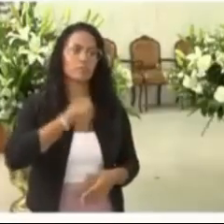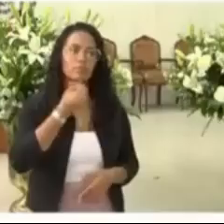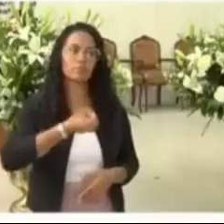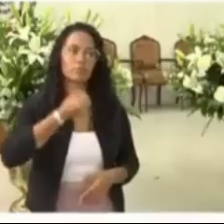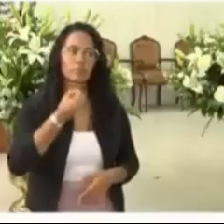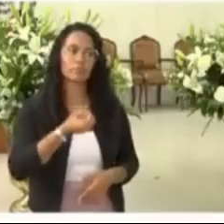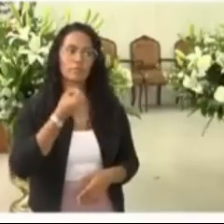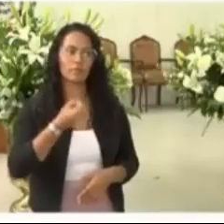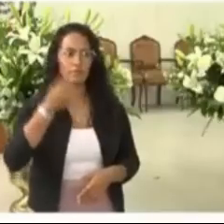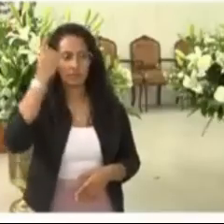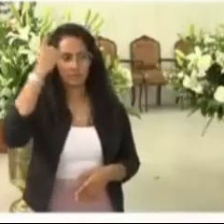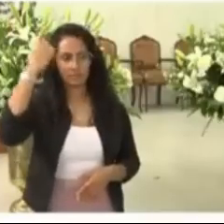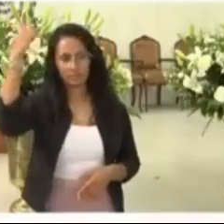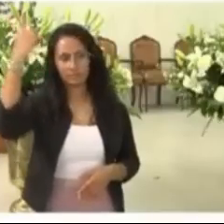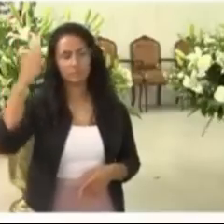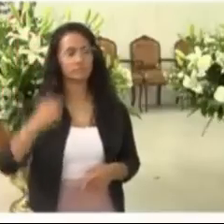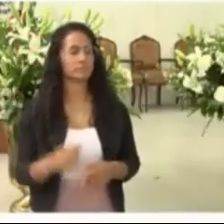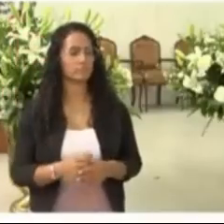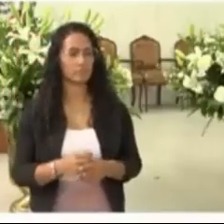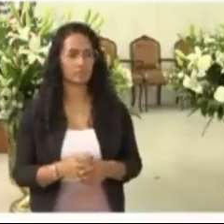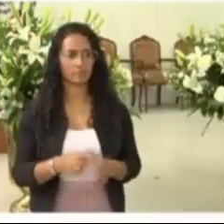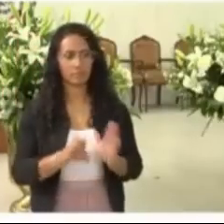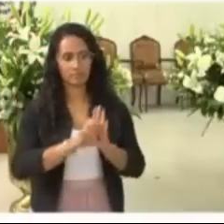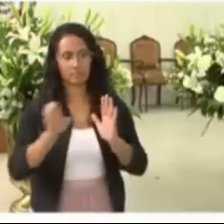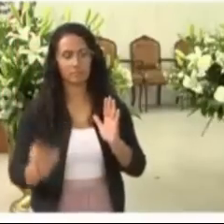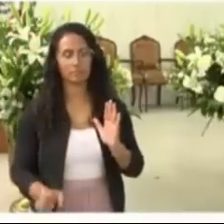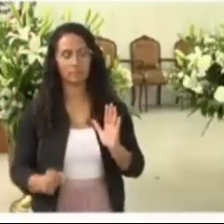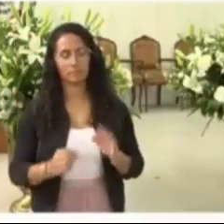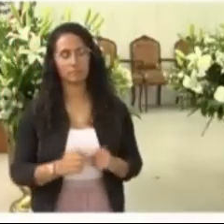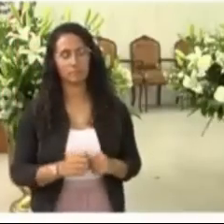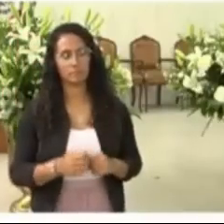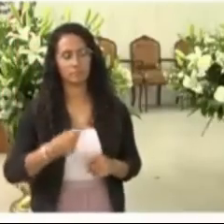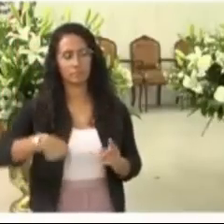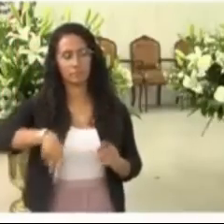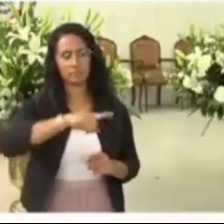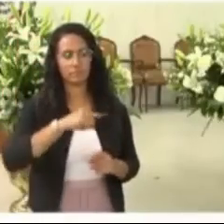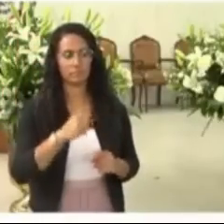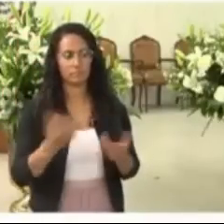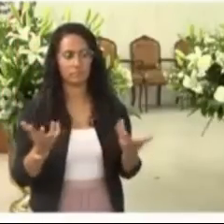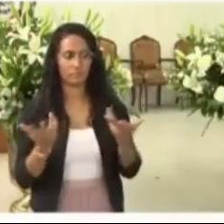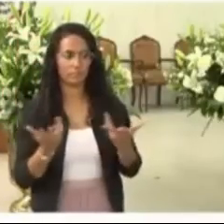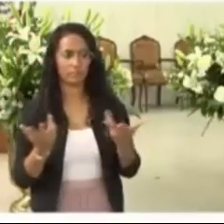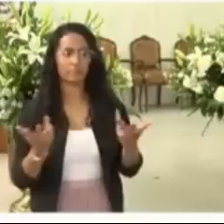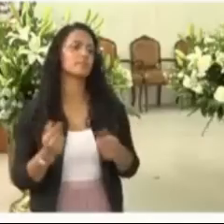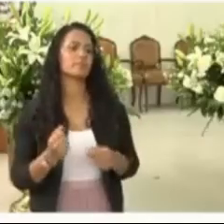Humillación, en el contexto bíblico y espiritual que nos ocupa en esta mañana,